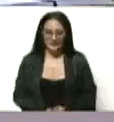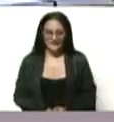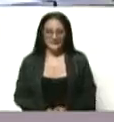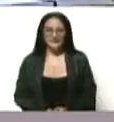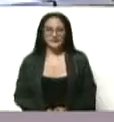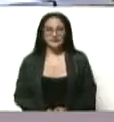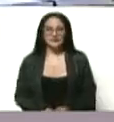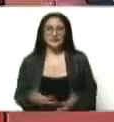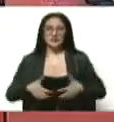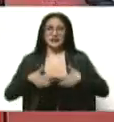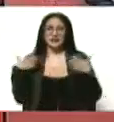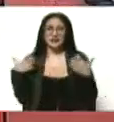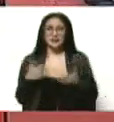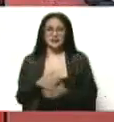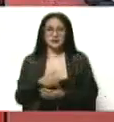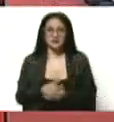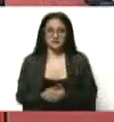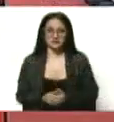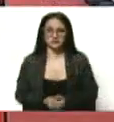Les da muchísima rabia